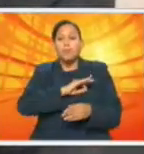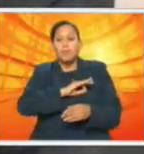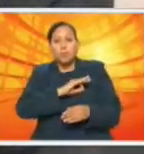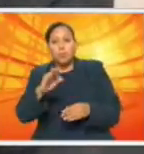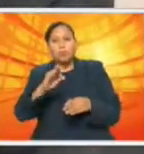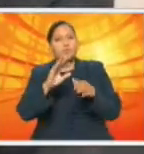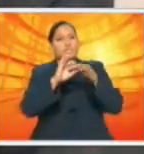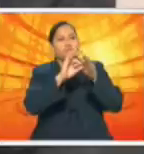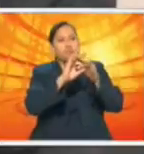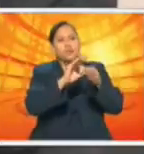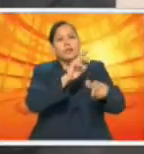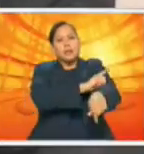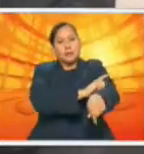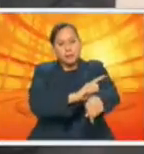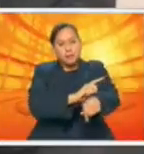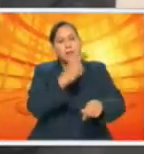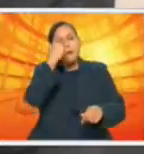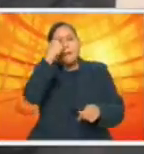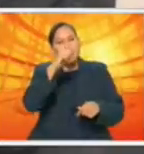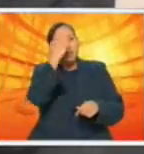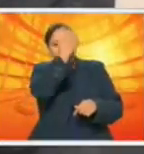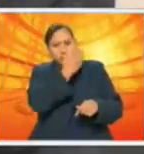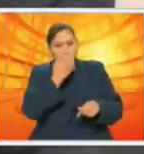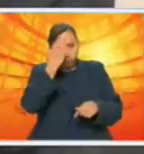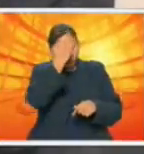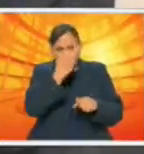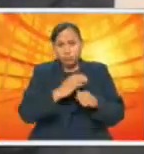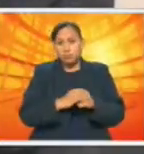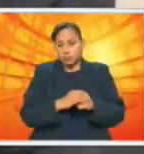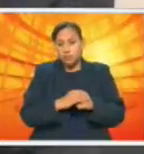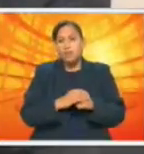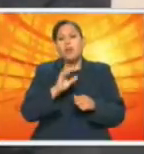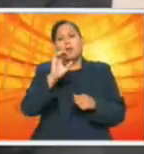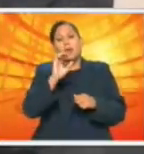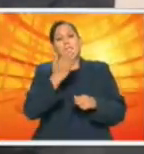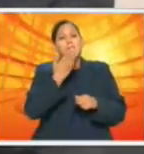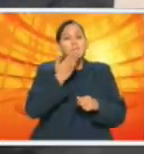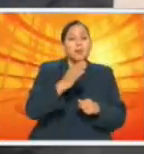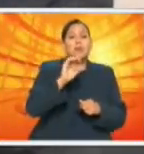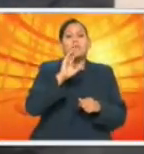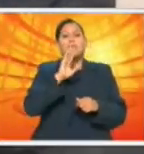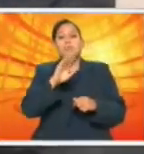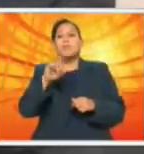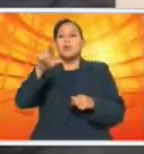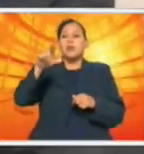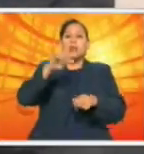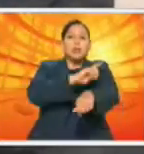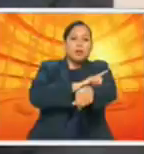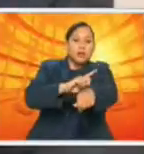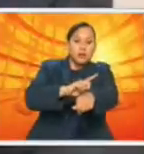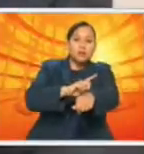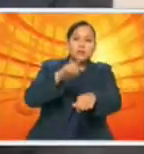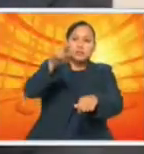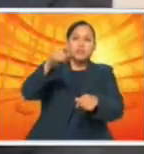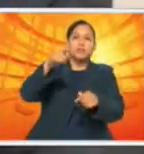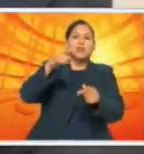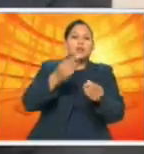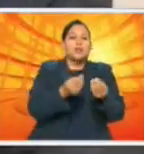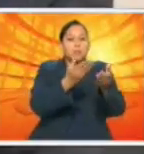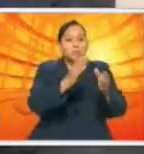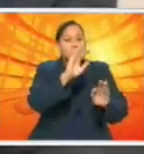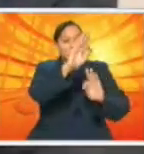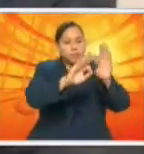las delegaciones para evaluar lo bien o lo mal que está haciendo la delegación en proveer servicios